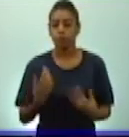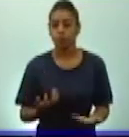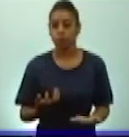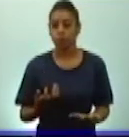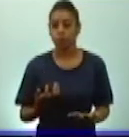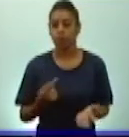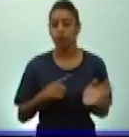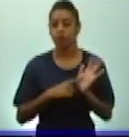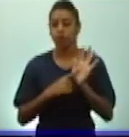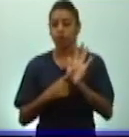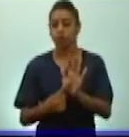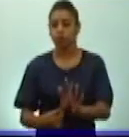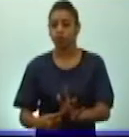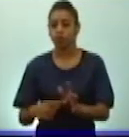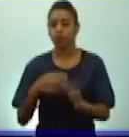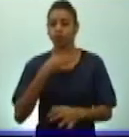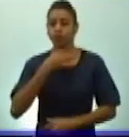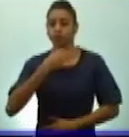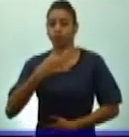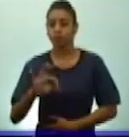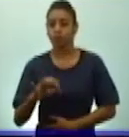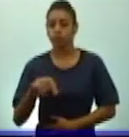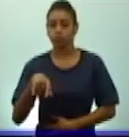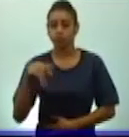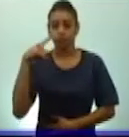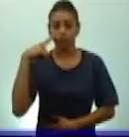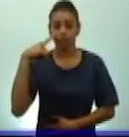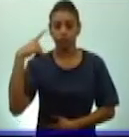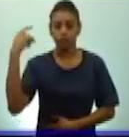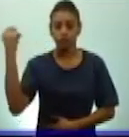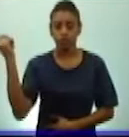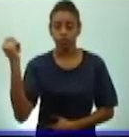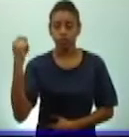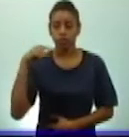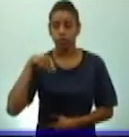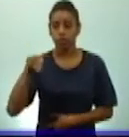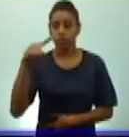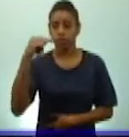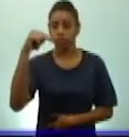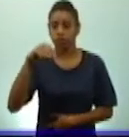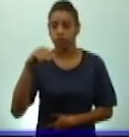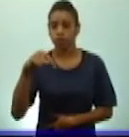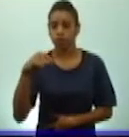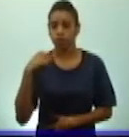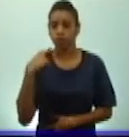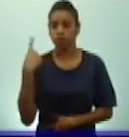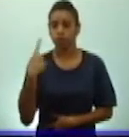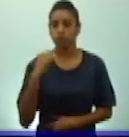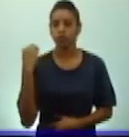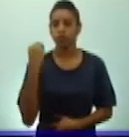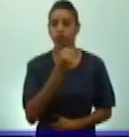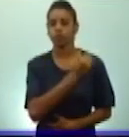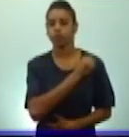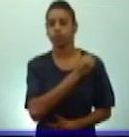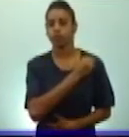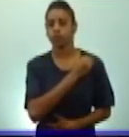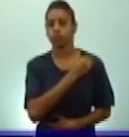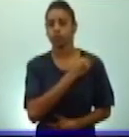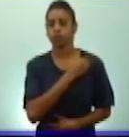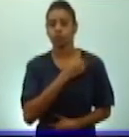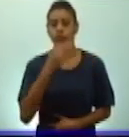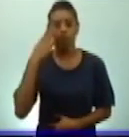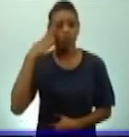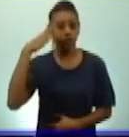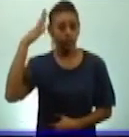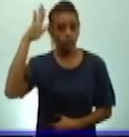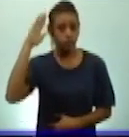con más ejemplos esta idea que a la vez se convierte en un llamado que nos ha hecho nuestro presidente a